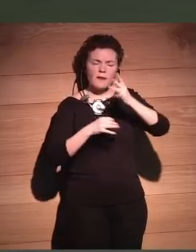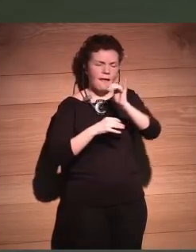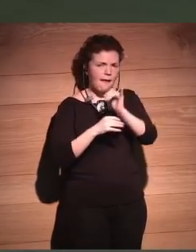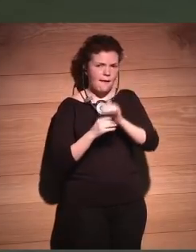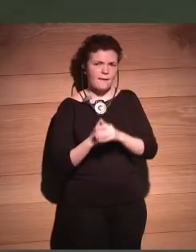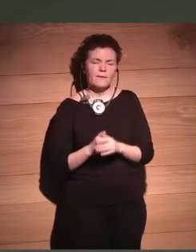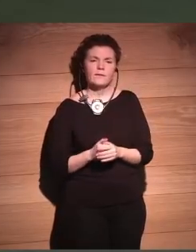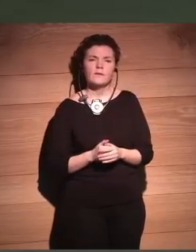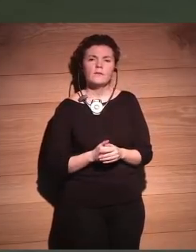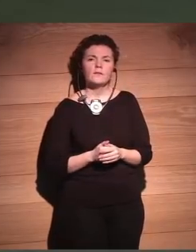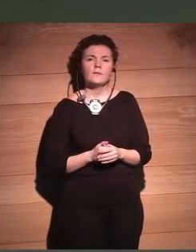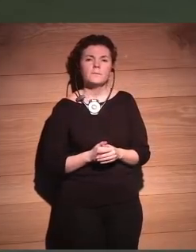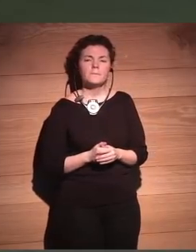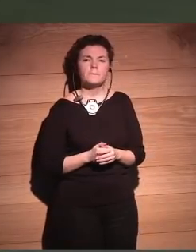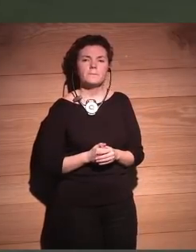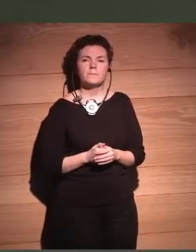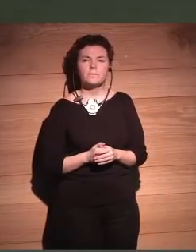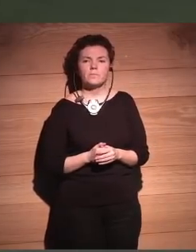ahí.